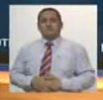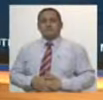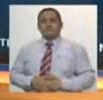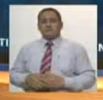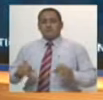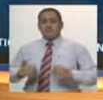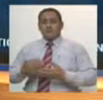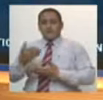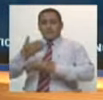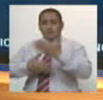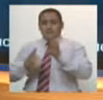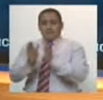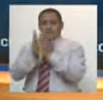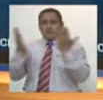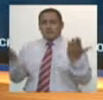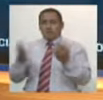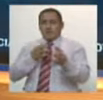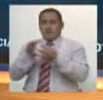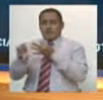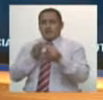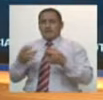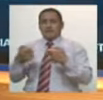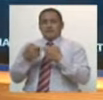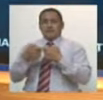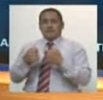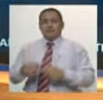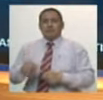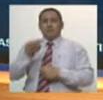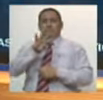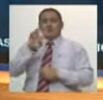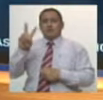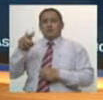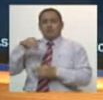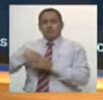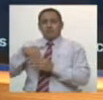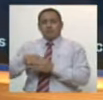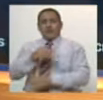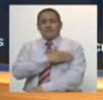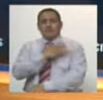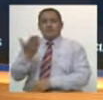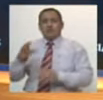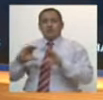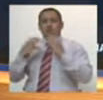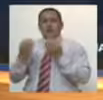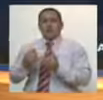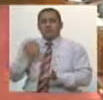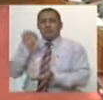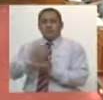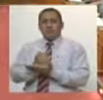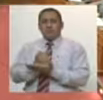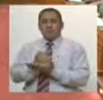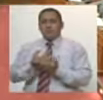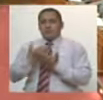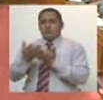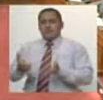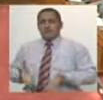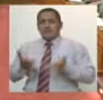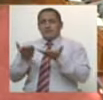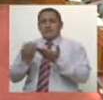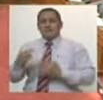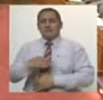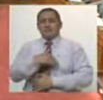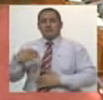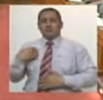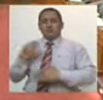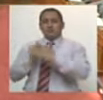El diario La República informa en su página web que por 42 votos a favor, el Congreso aprobó la moción de interpelación al ministro